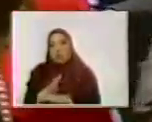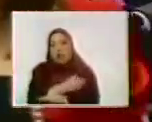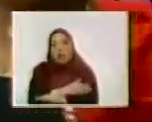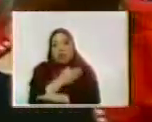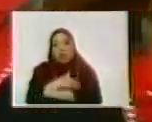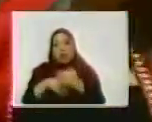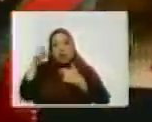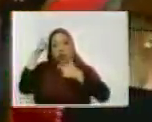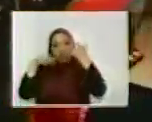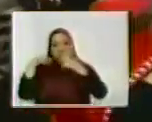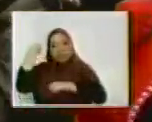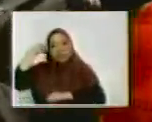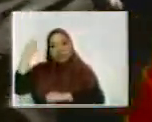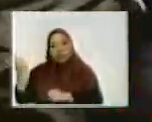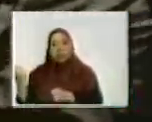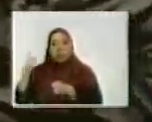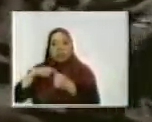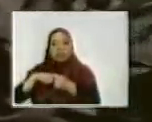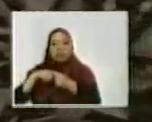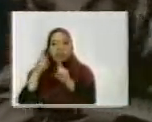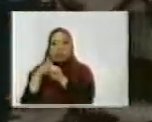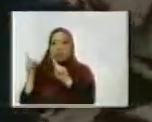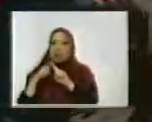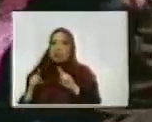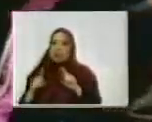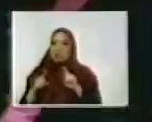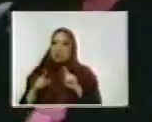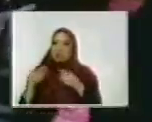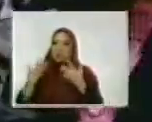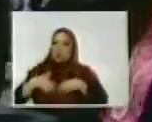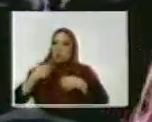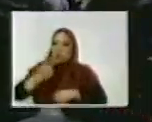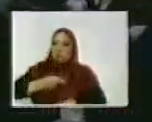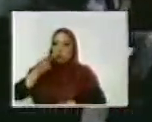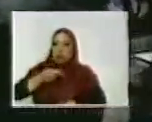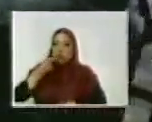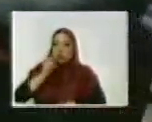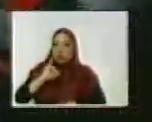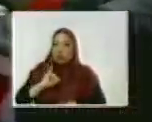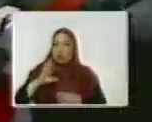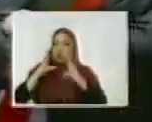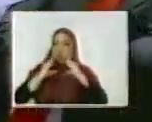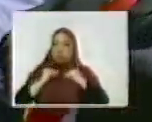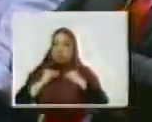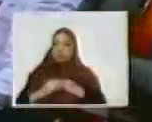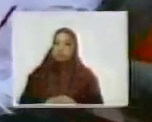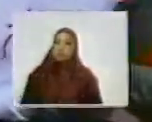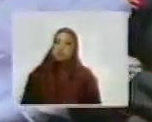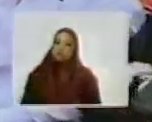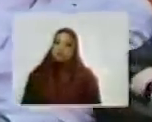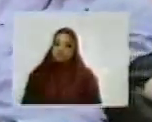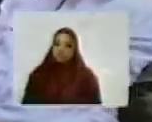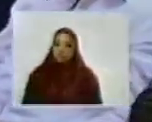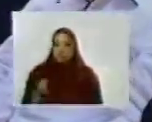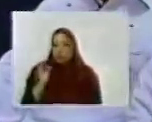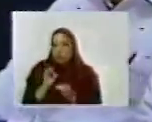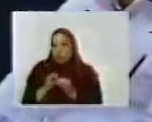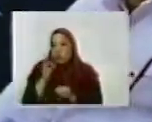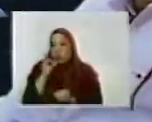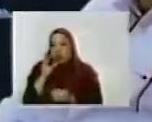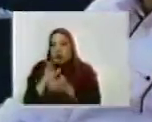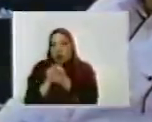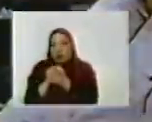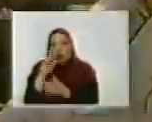ubicó conscientemente en las diversas trincheras políticas que asumió. De suerte que yo creo que Ali,